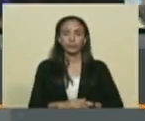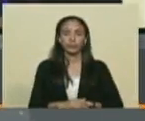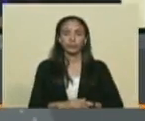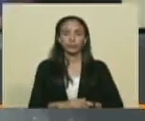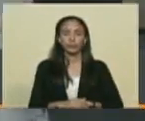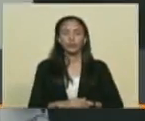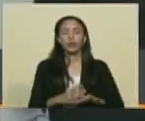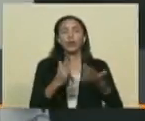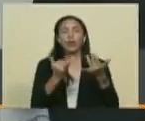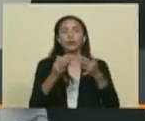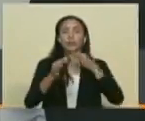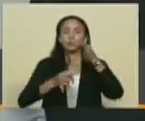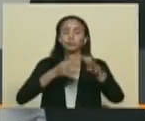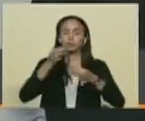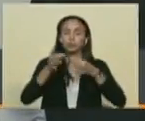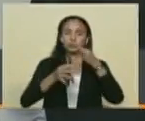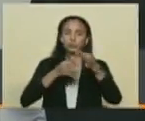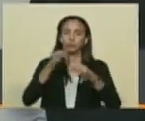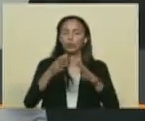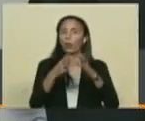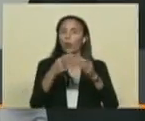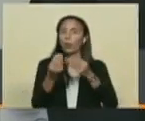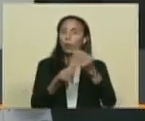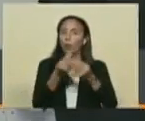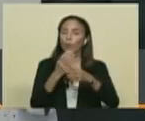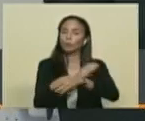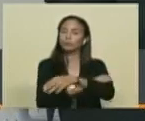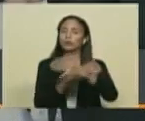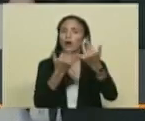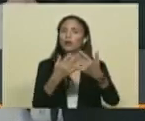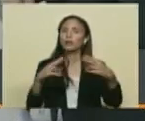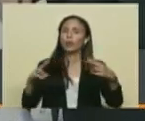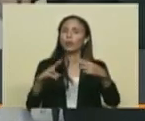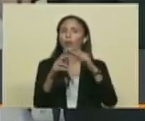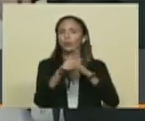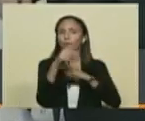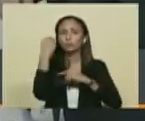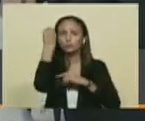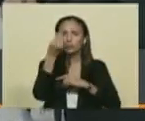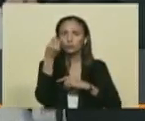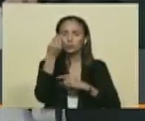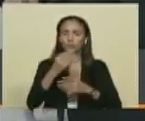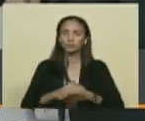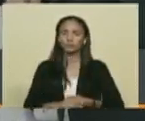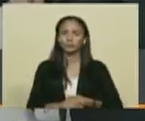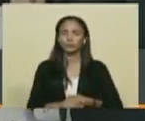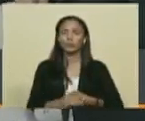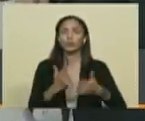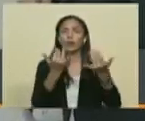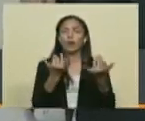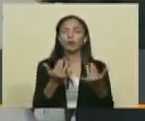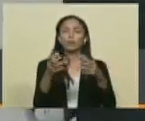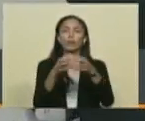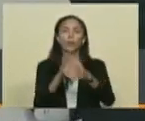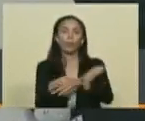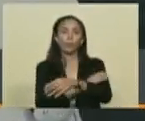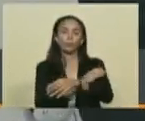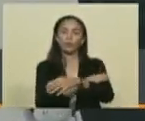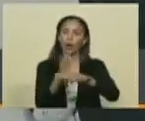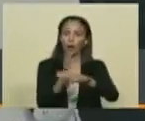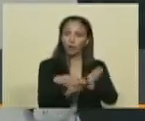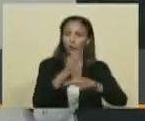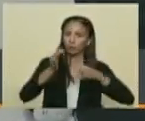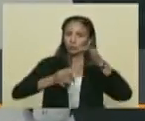Con la declaración que tiene que dar sobre el encuentro del día de hoy. El vocero de esta oposición, tal como lo decía